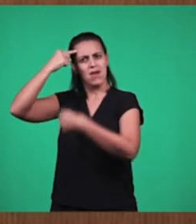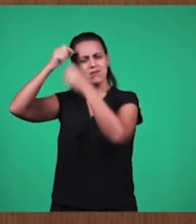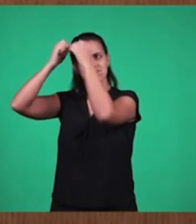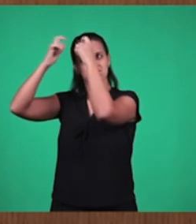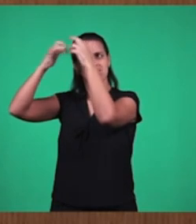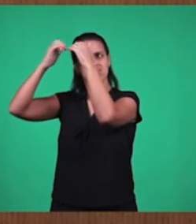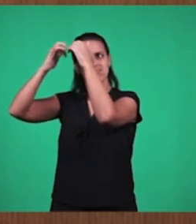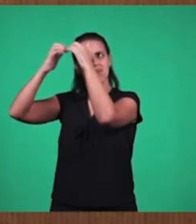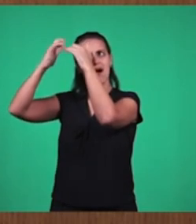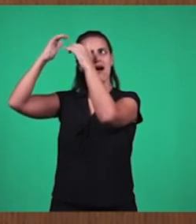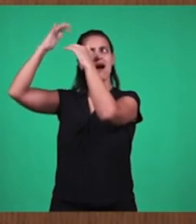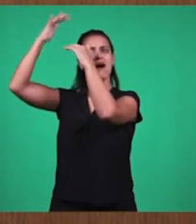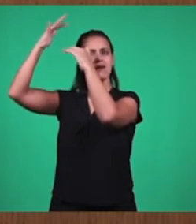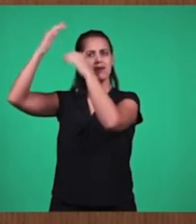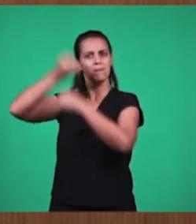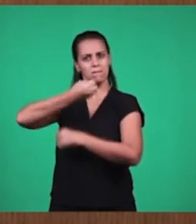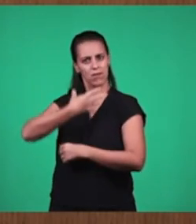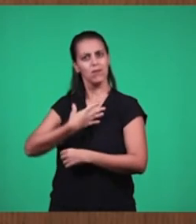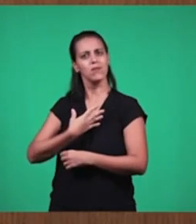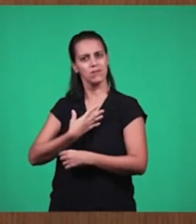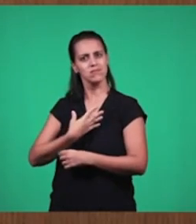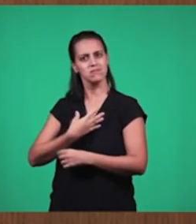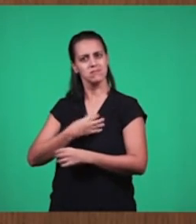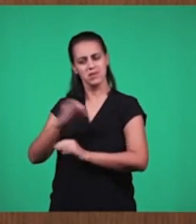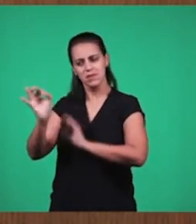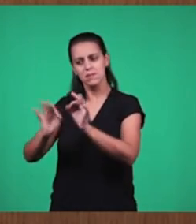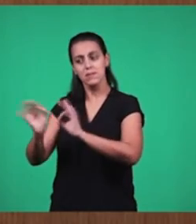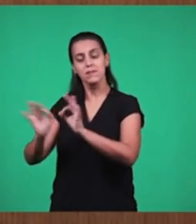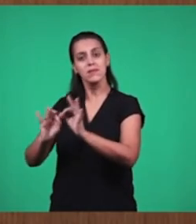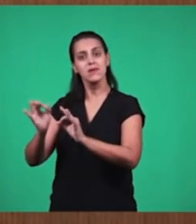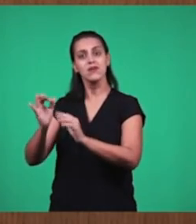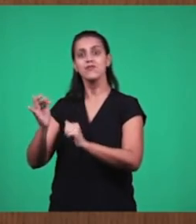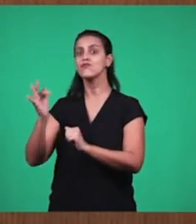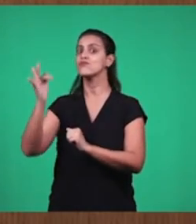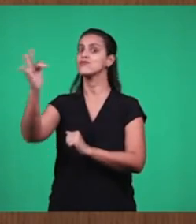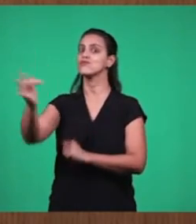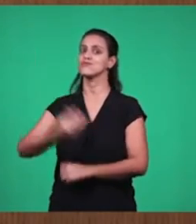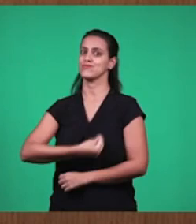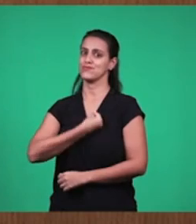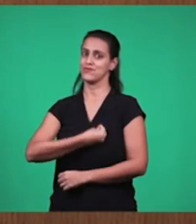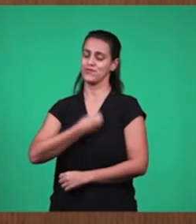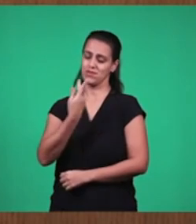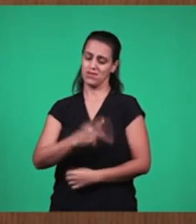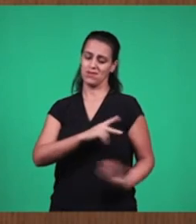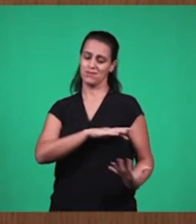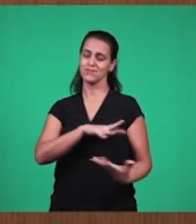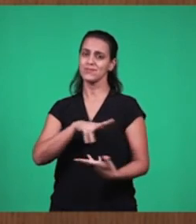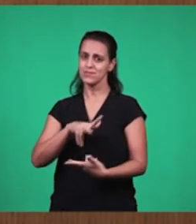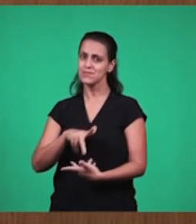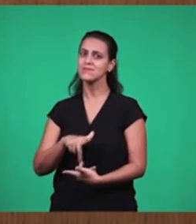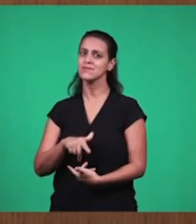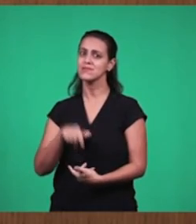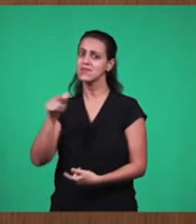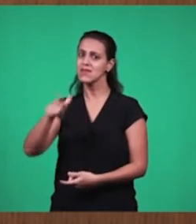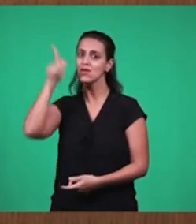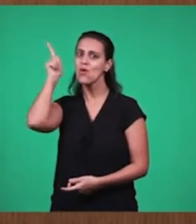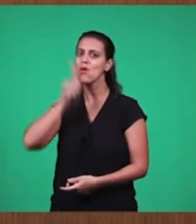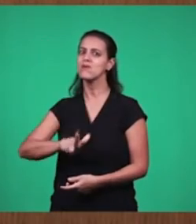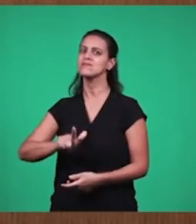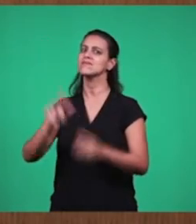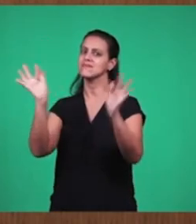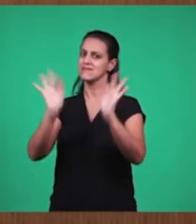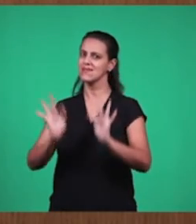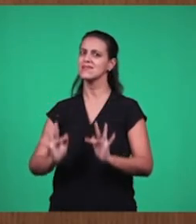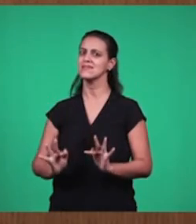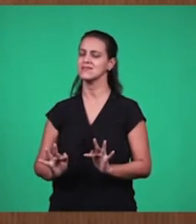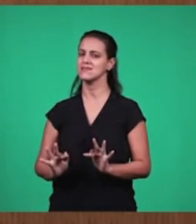cualitativos en el desarrollo mental de sus hijos a fin de prepararlos para enfrentar la vida terrena y alcanzar